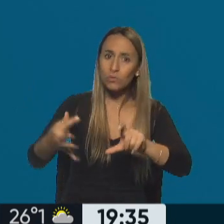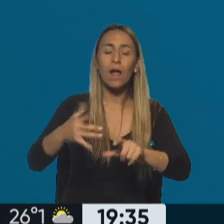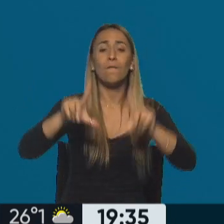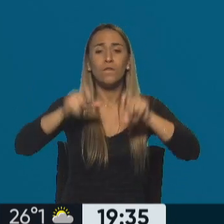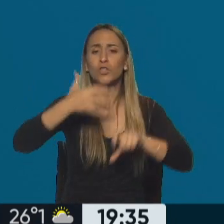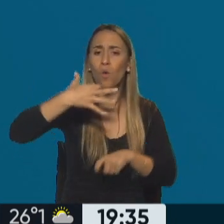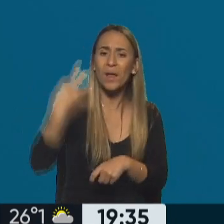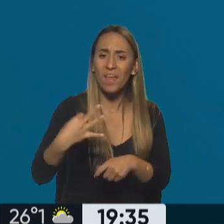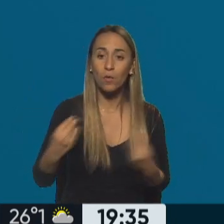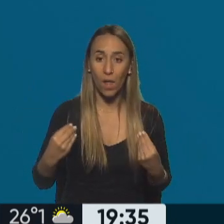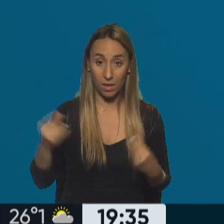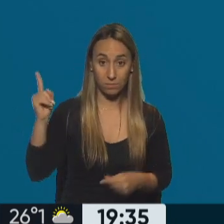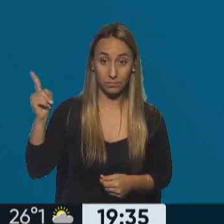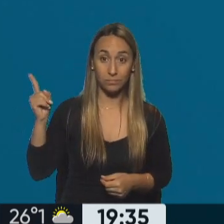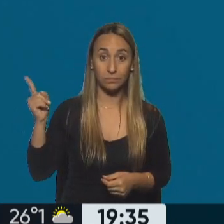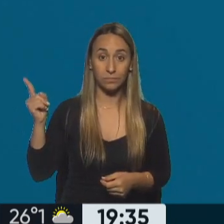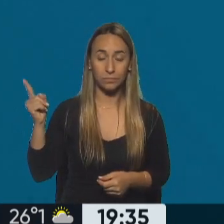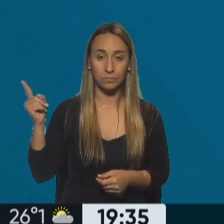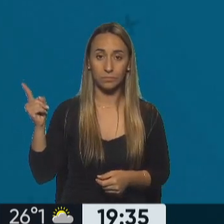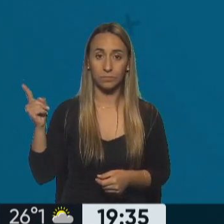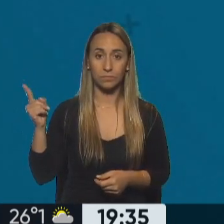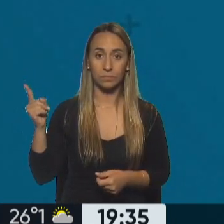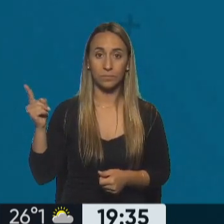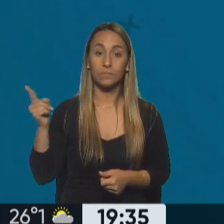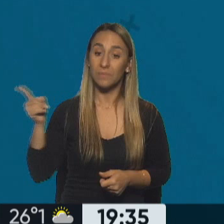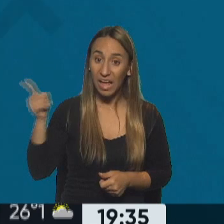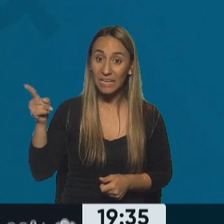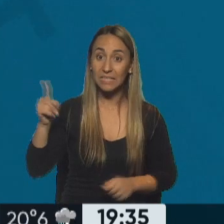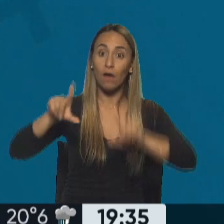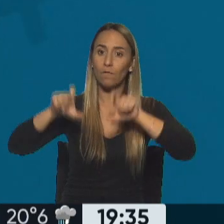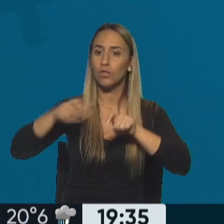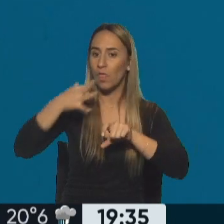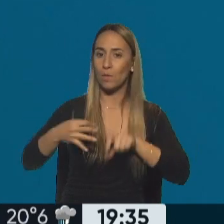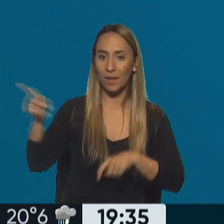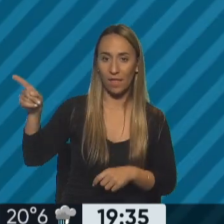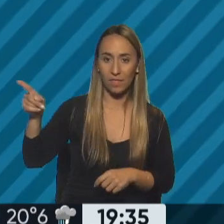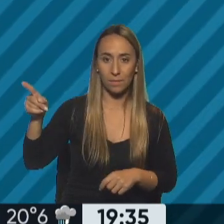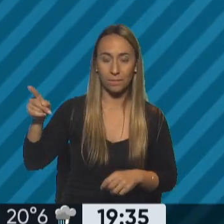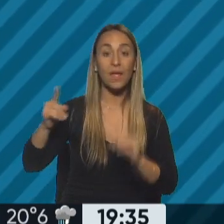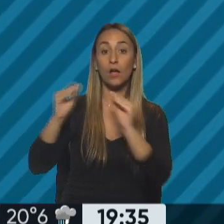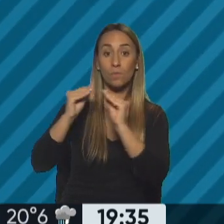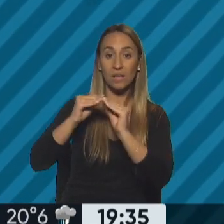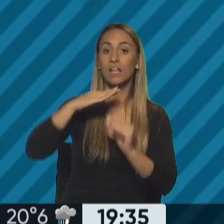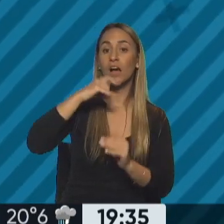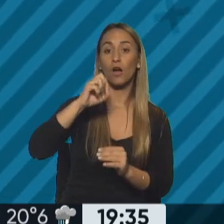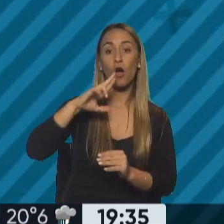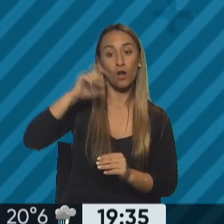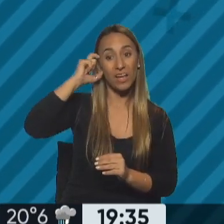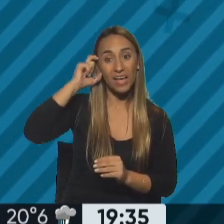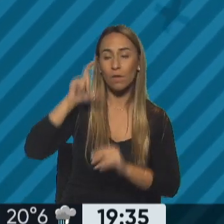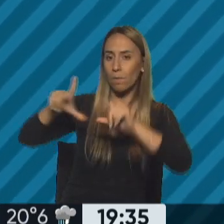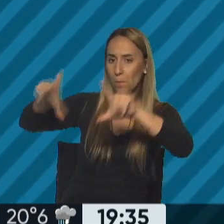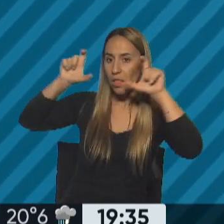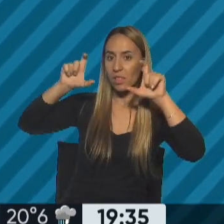verdad vamos con la foto de la verdad la foto del colega Jorge Sánchez de tela y hoy telam